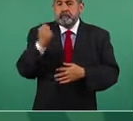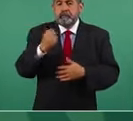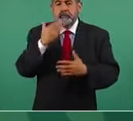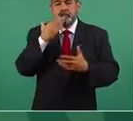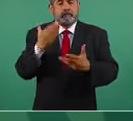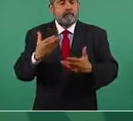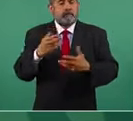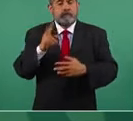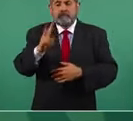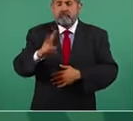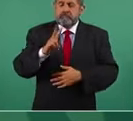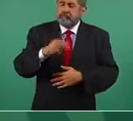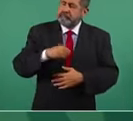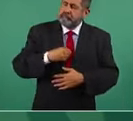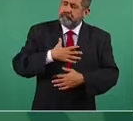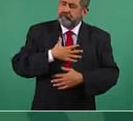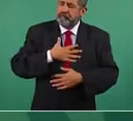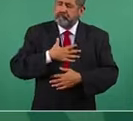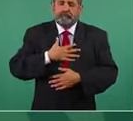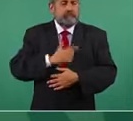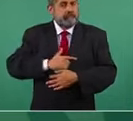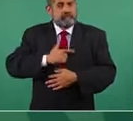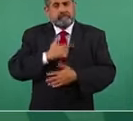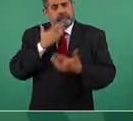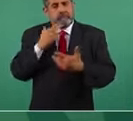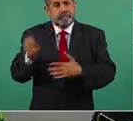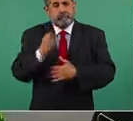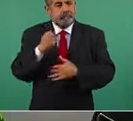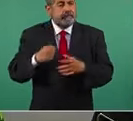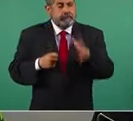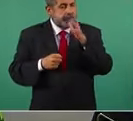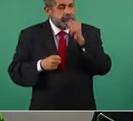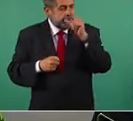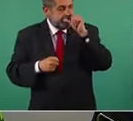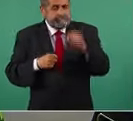y por eso me da mucho gusto, no pudieron,